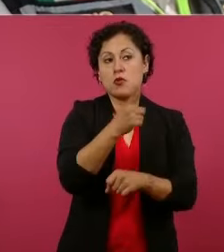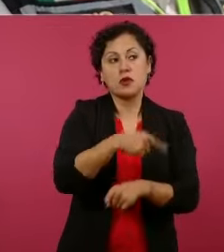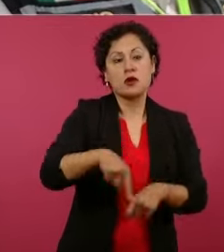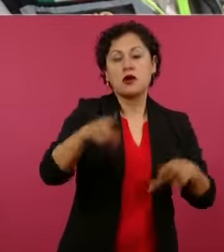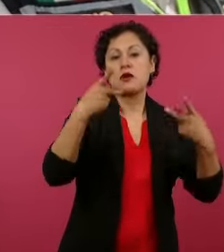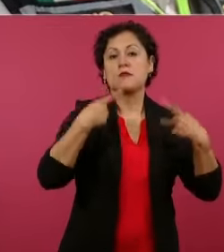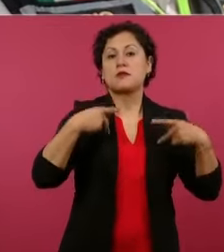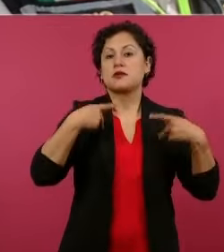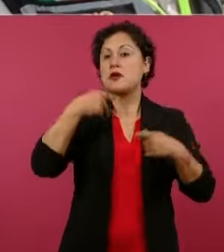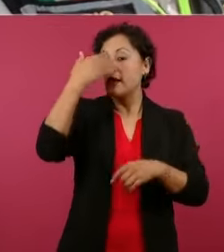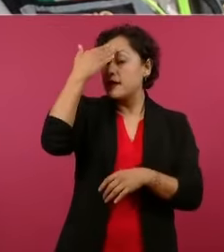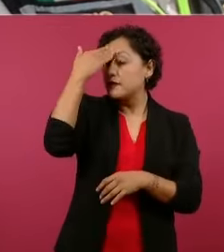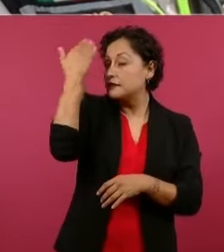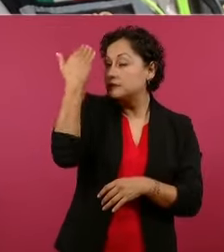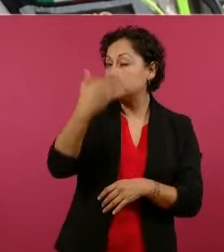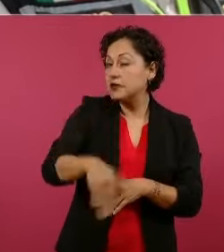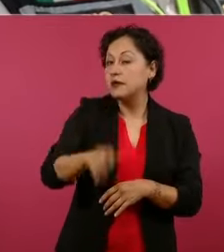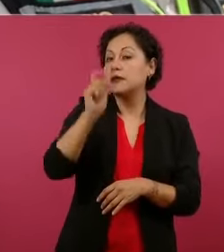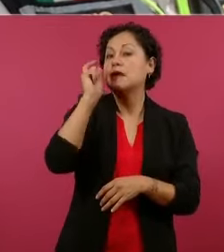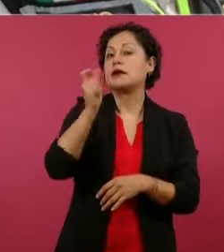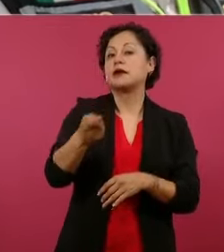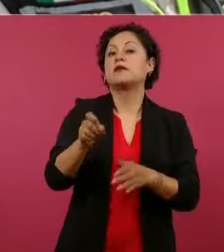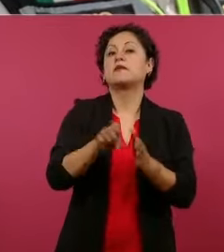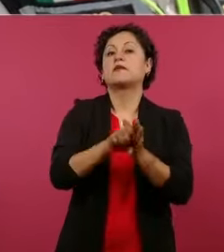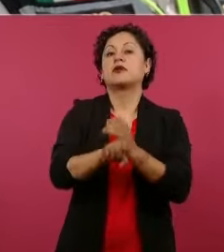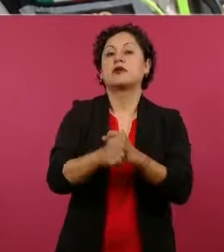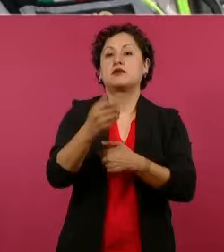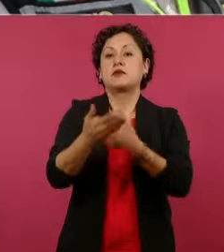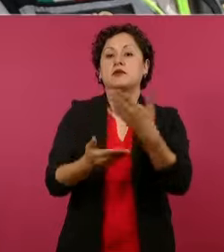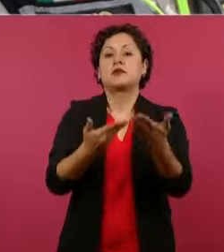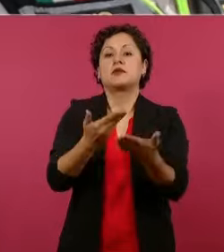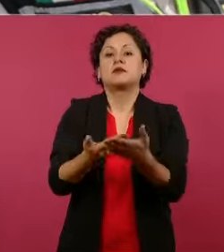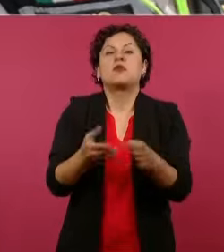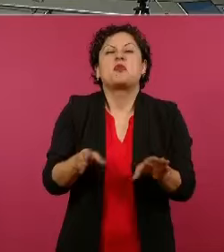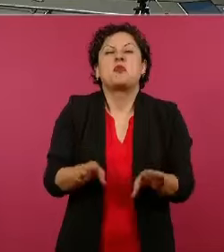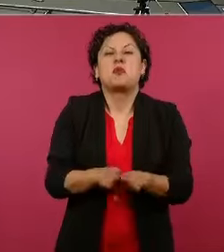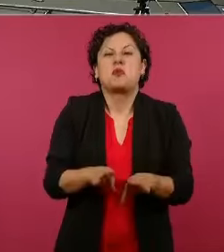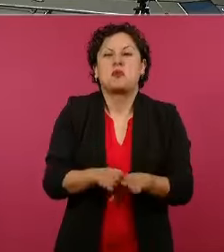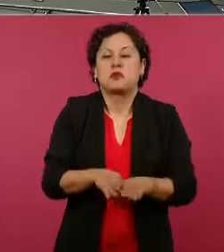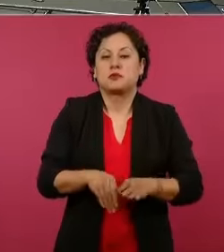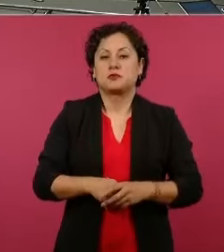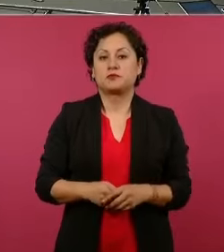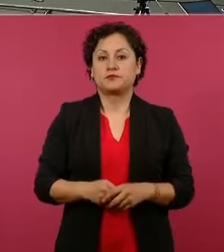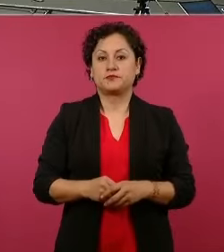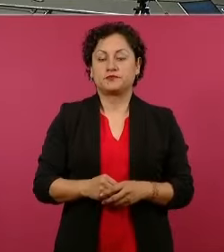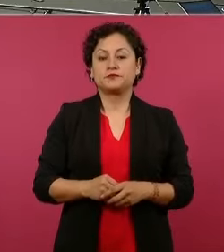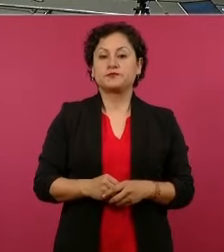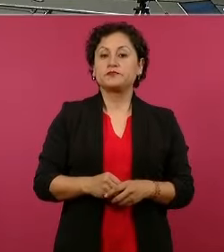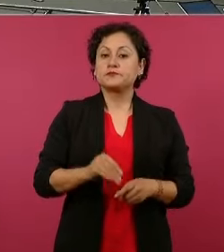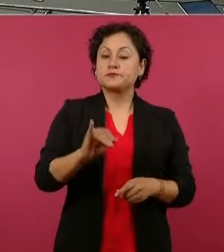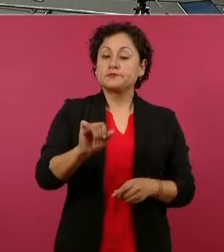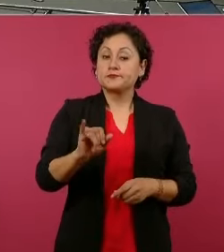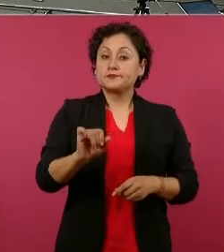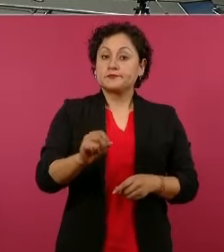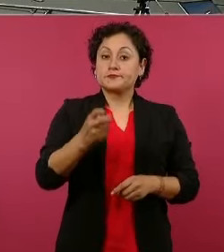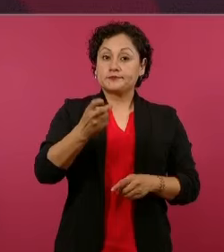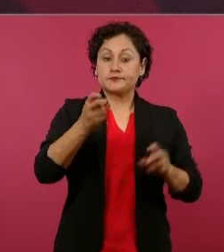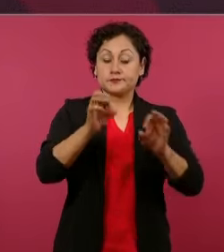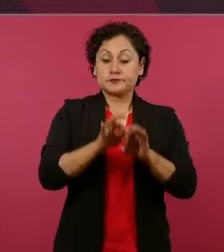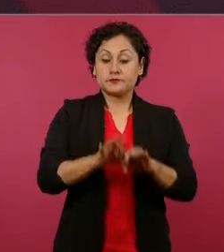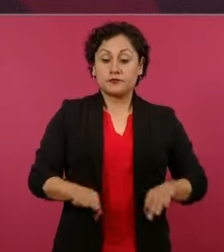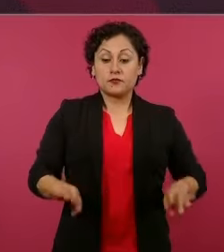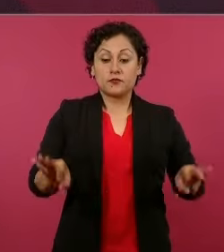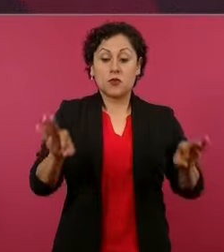va se va a manejar este el servicio señor presidente Sí este es muy importante